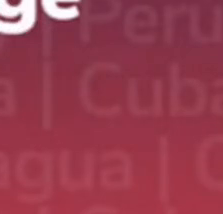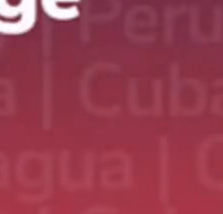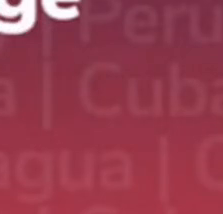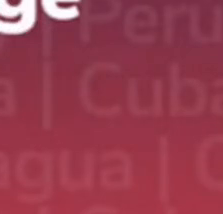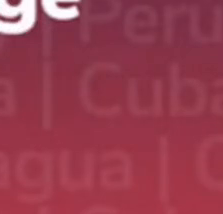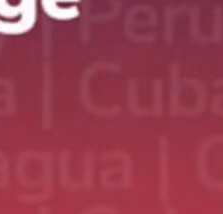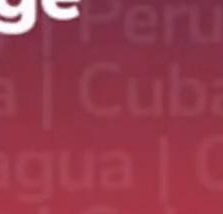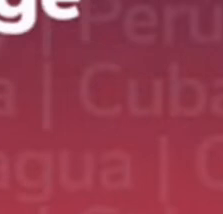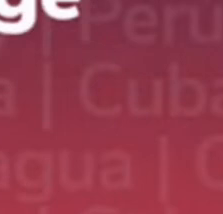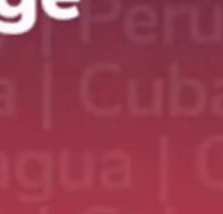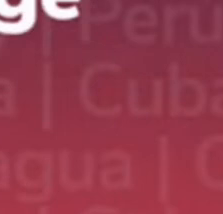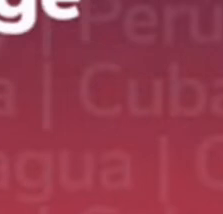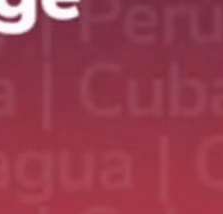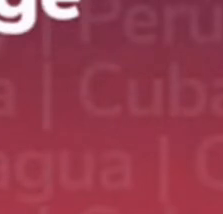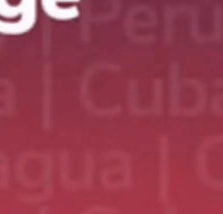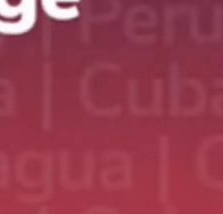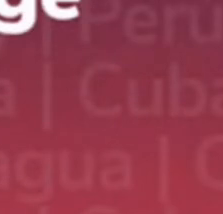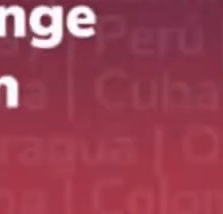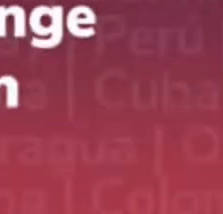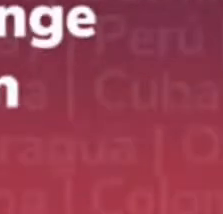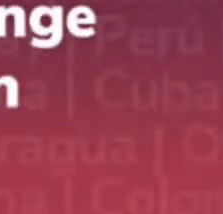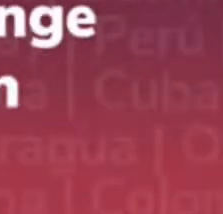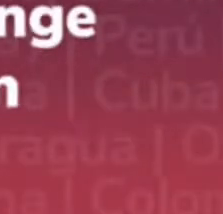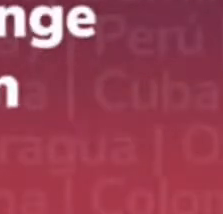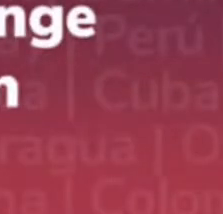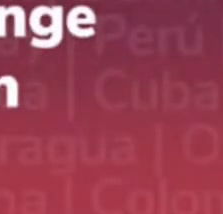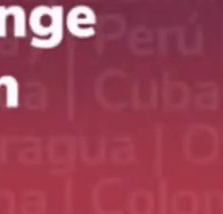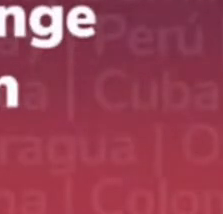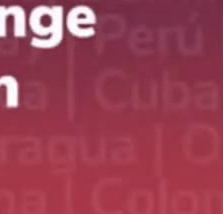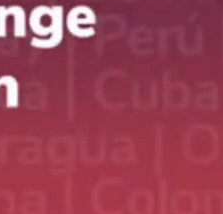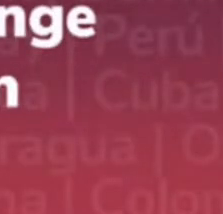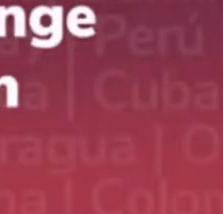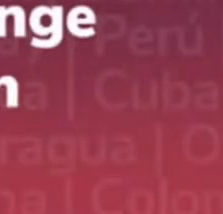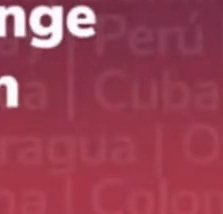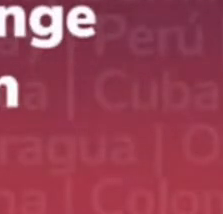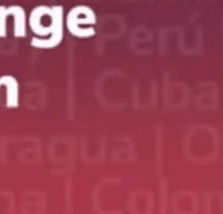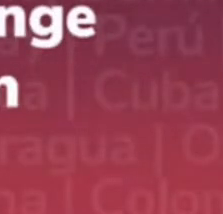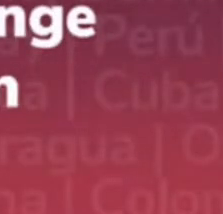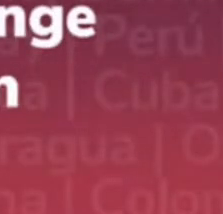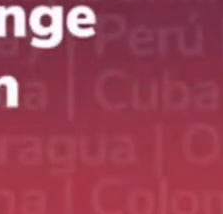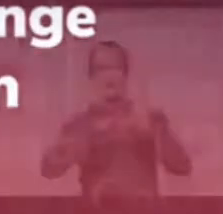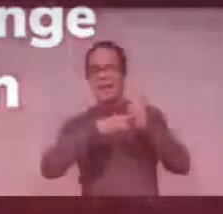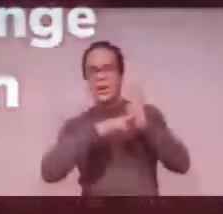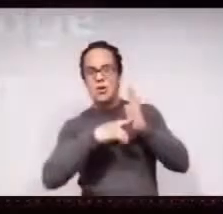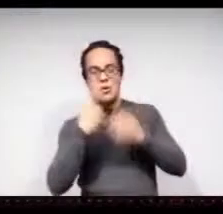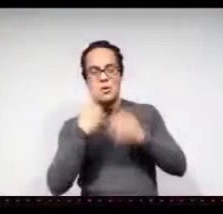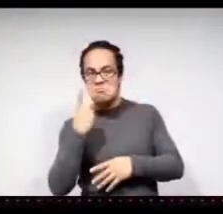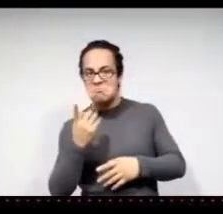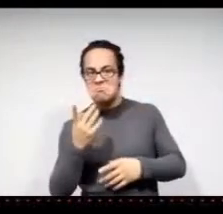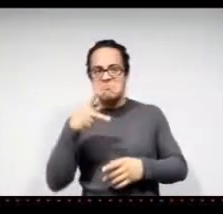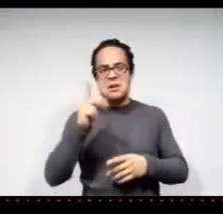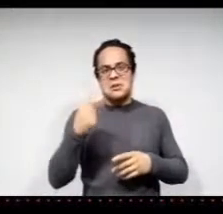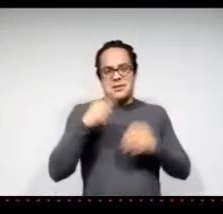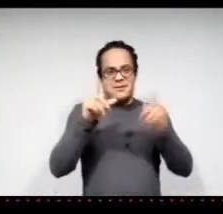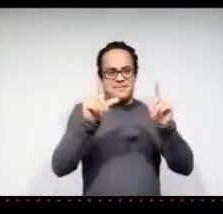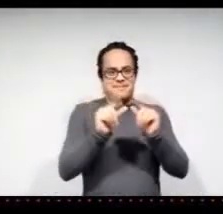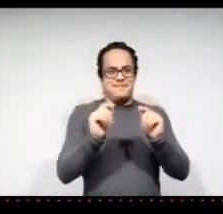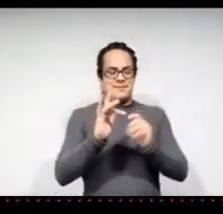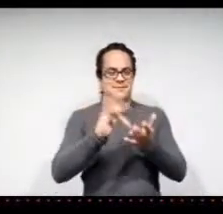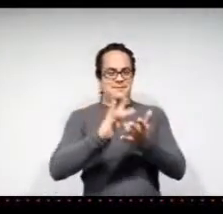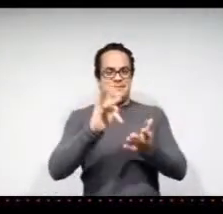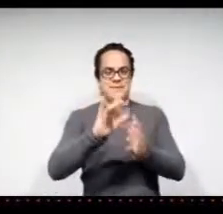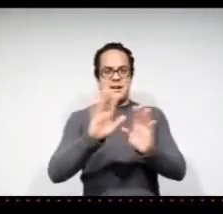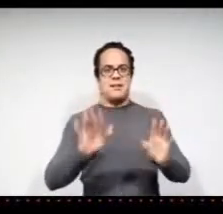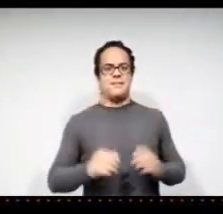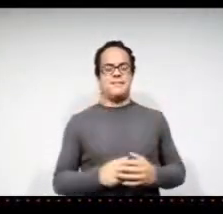pasar hacia el futuro. Entonces, como no veo el reloj, creo que voy a detenerme aquí para respetar los tiempos y seguimos